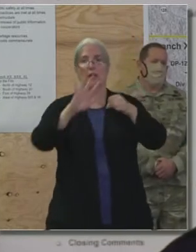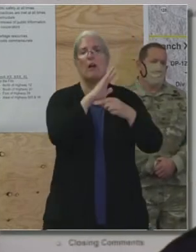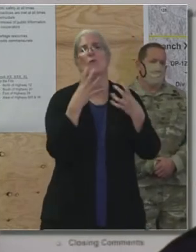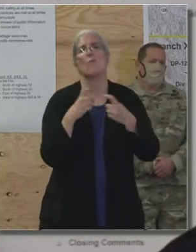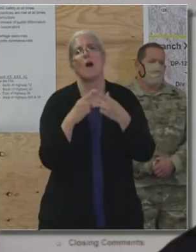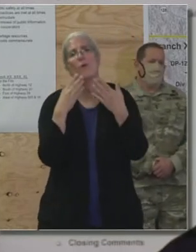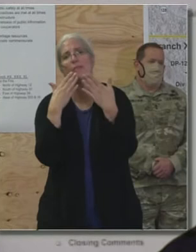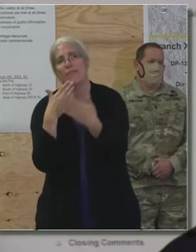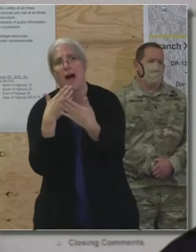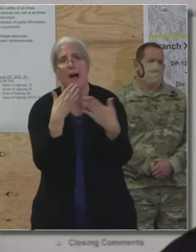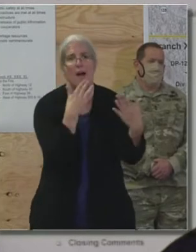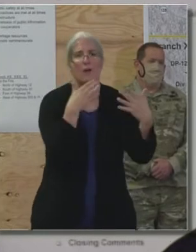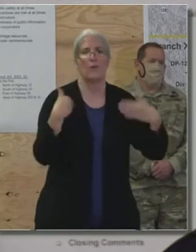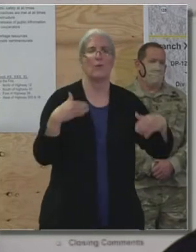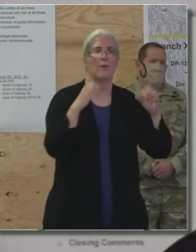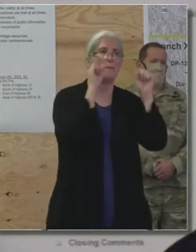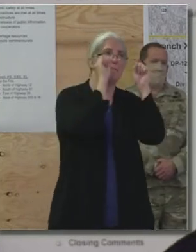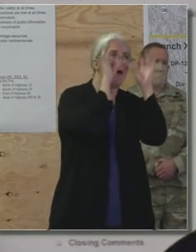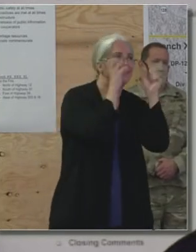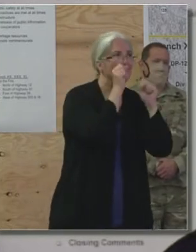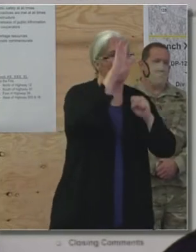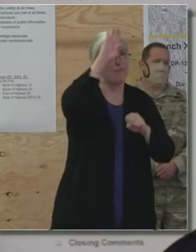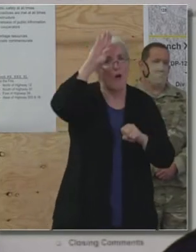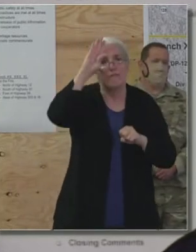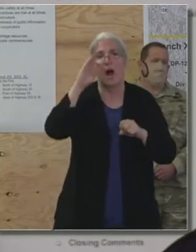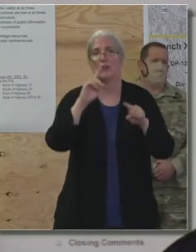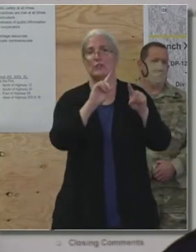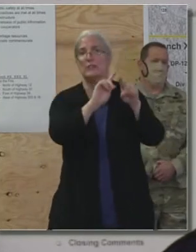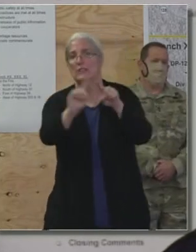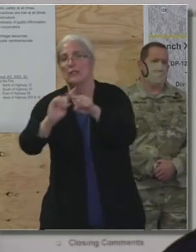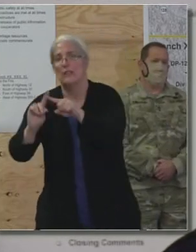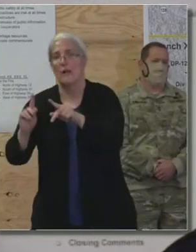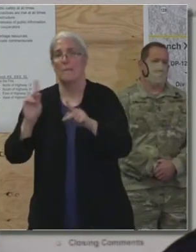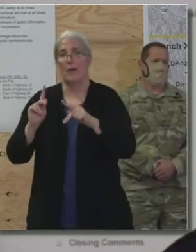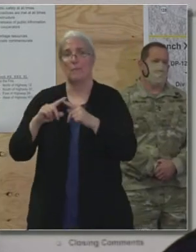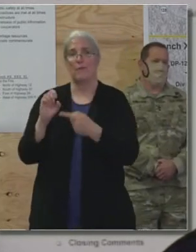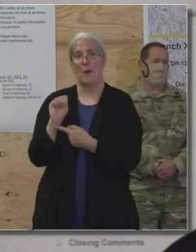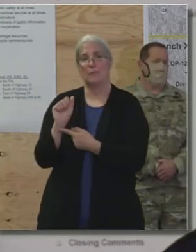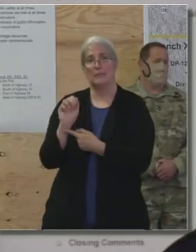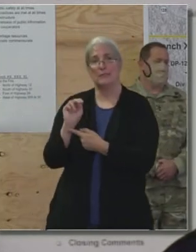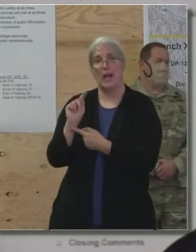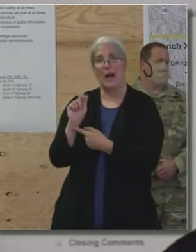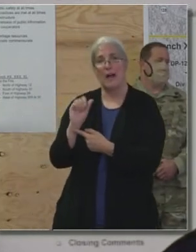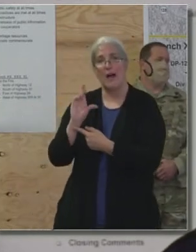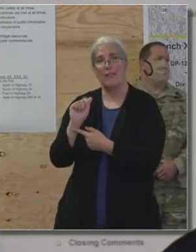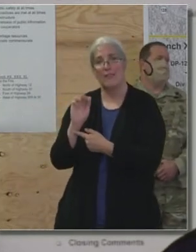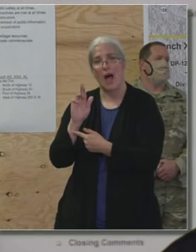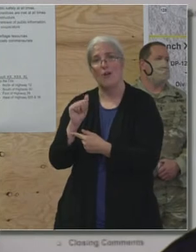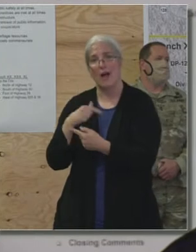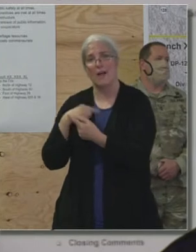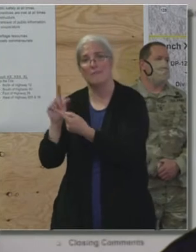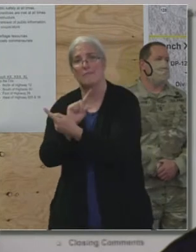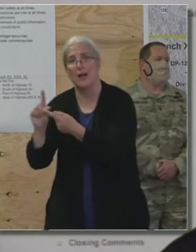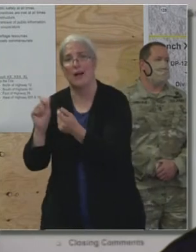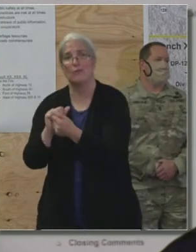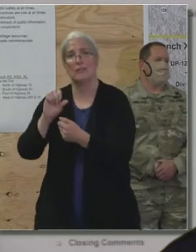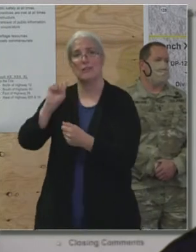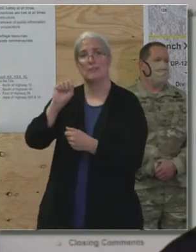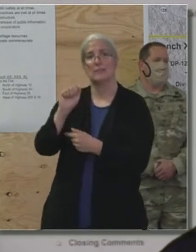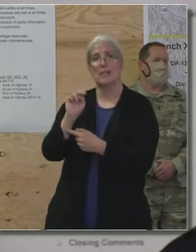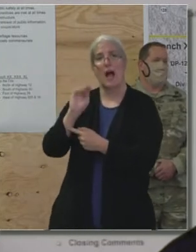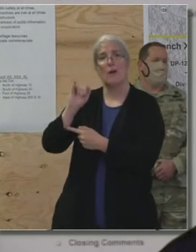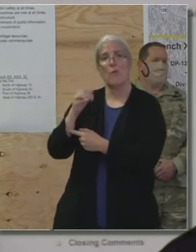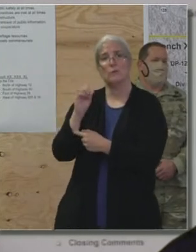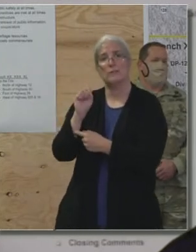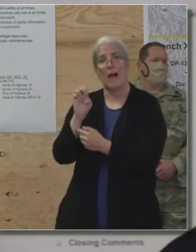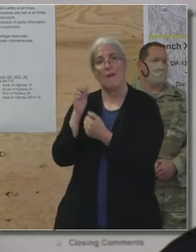a todos los números increíbles es tu bien santa clara ayer me encontré con otros bomberos de santa que estaban